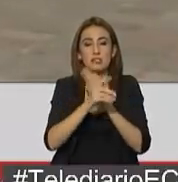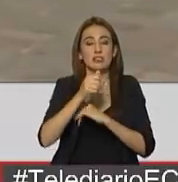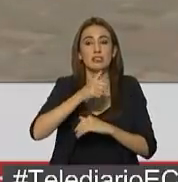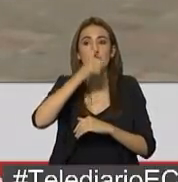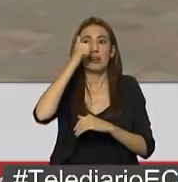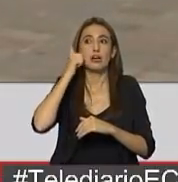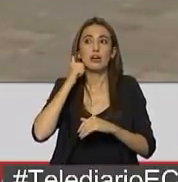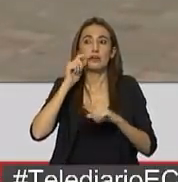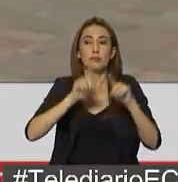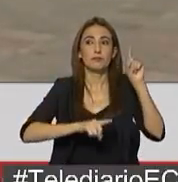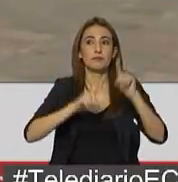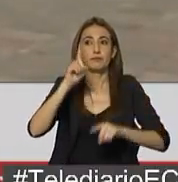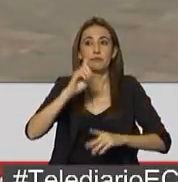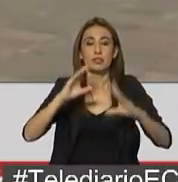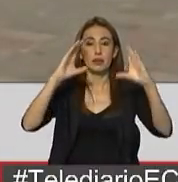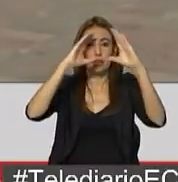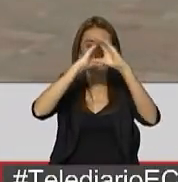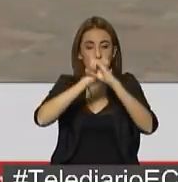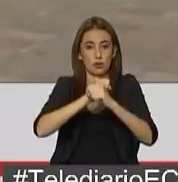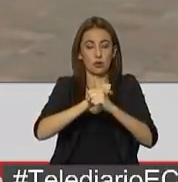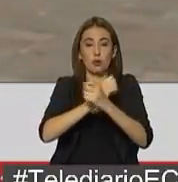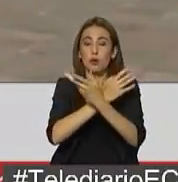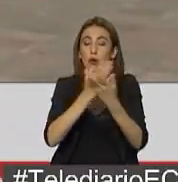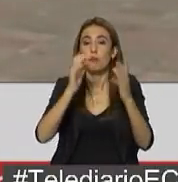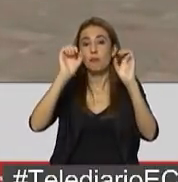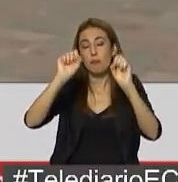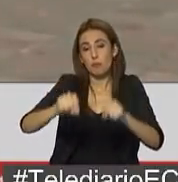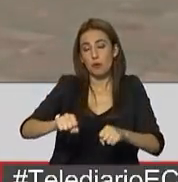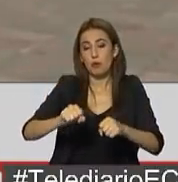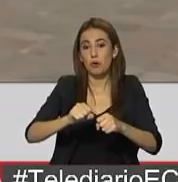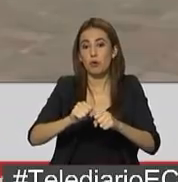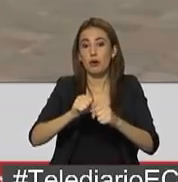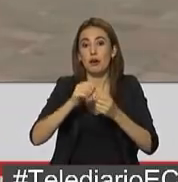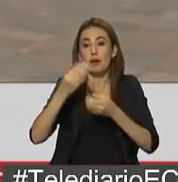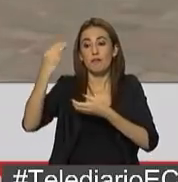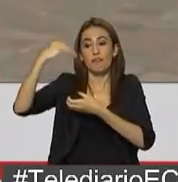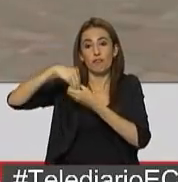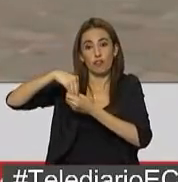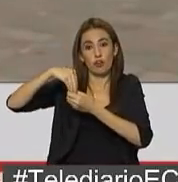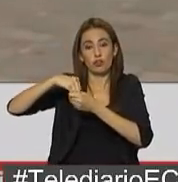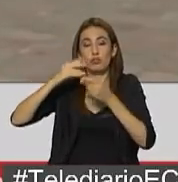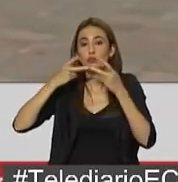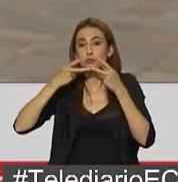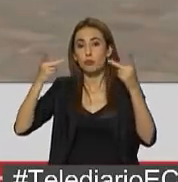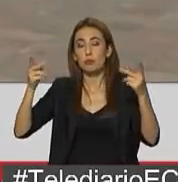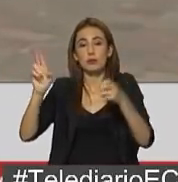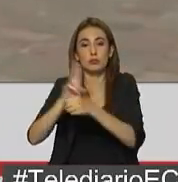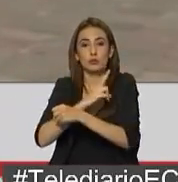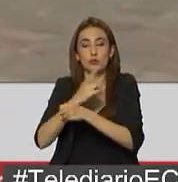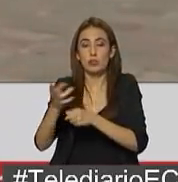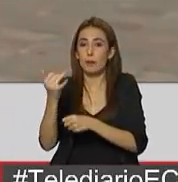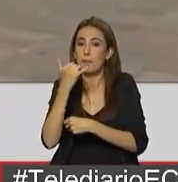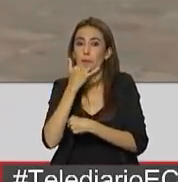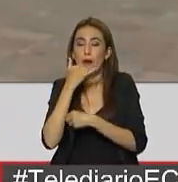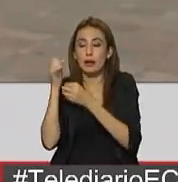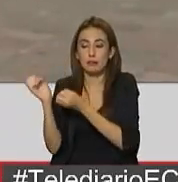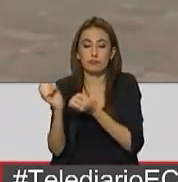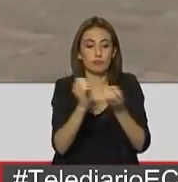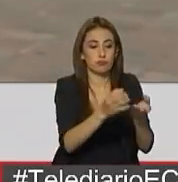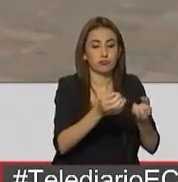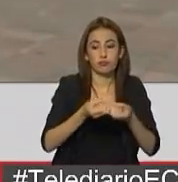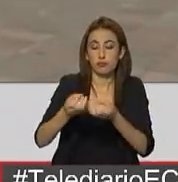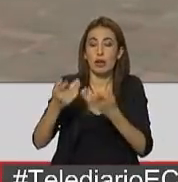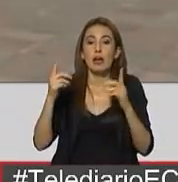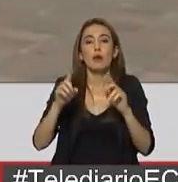ayer en horas de la noche sobre el supuesto desvío de fondos y mal uso de fondos públicos dentro de la campaña